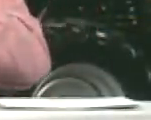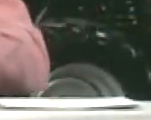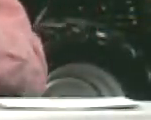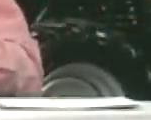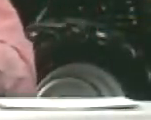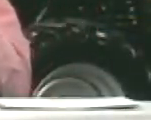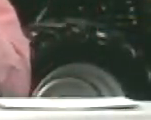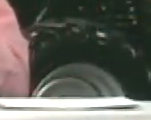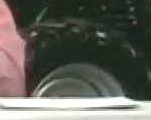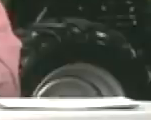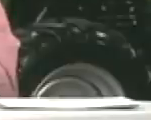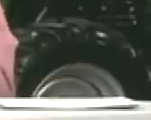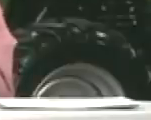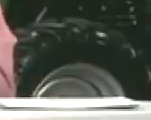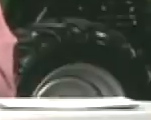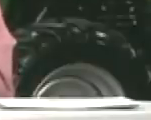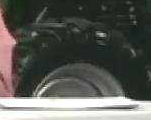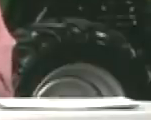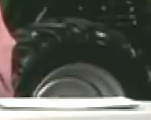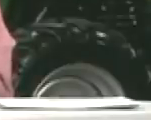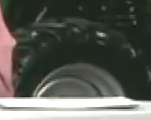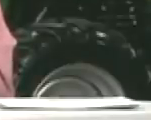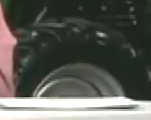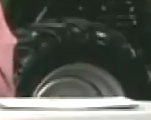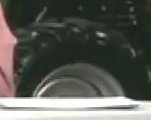la desestabilización del mercado petrolero,